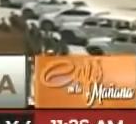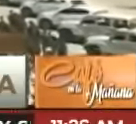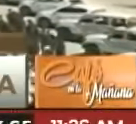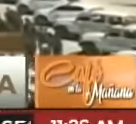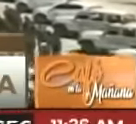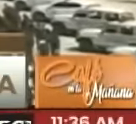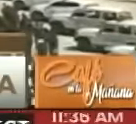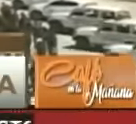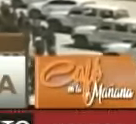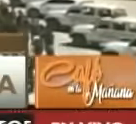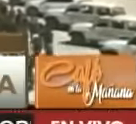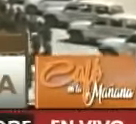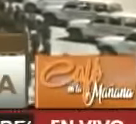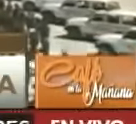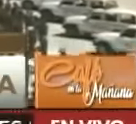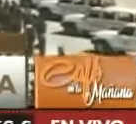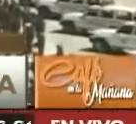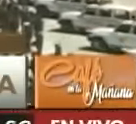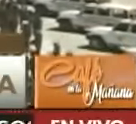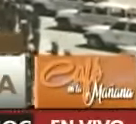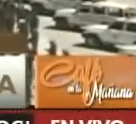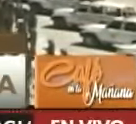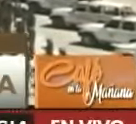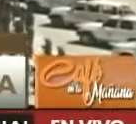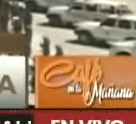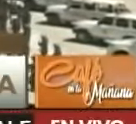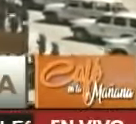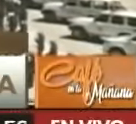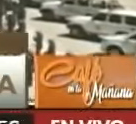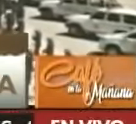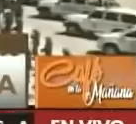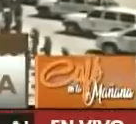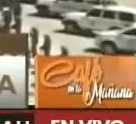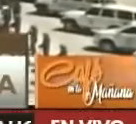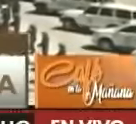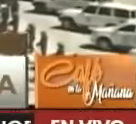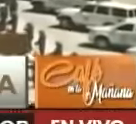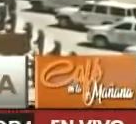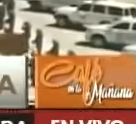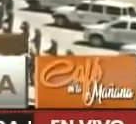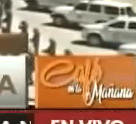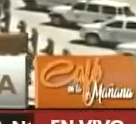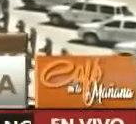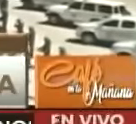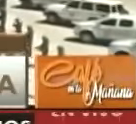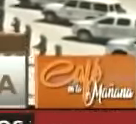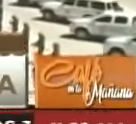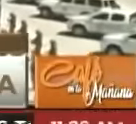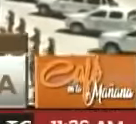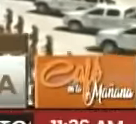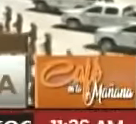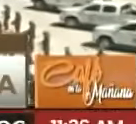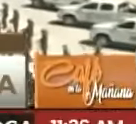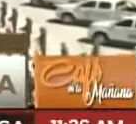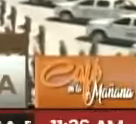ha hecho el jefe de Estado, presidente Nicolás Maduro Moro, les ha dolido tanto que han